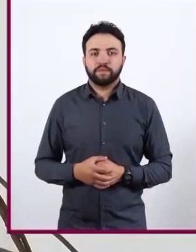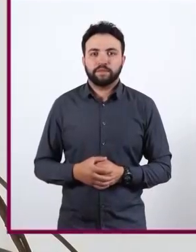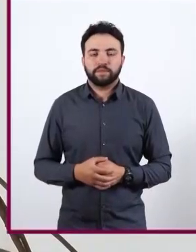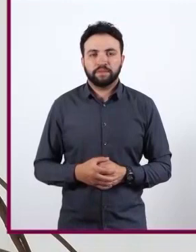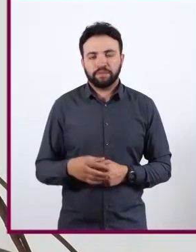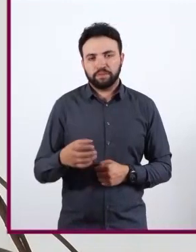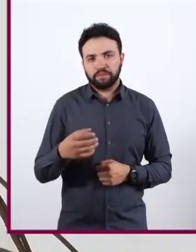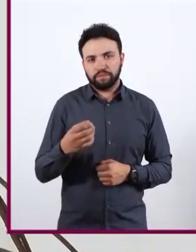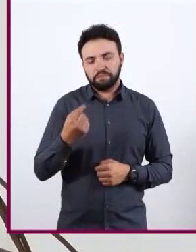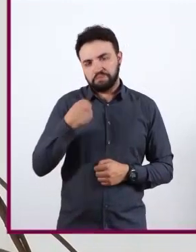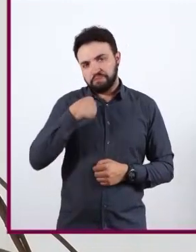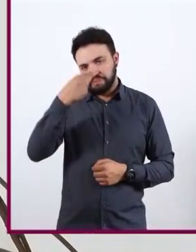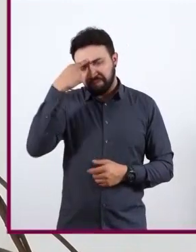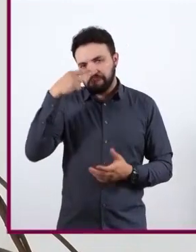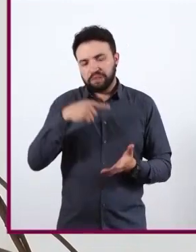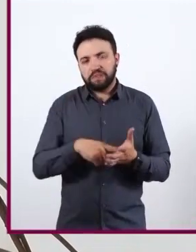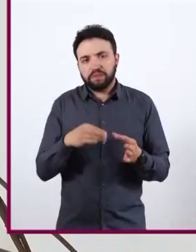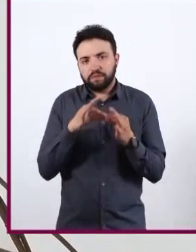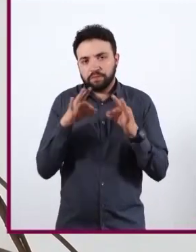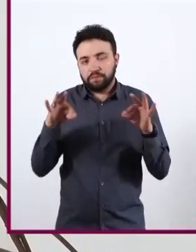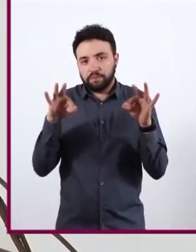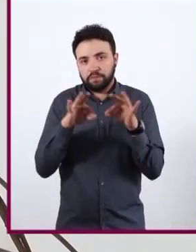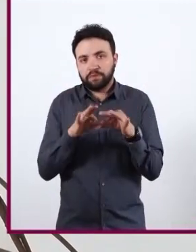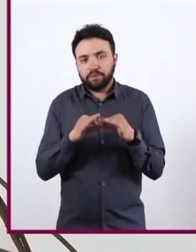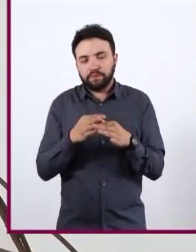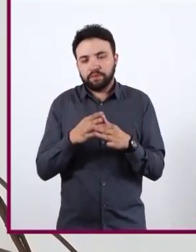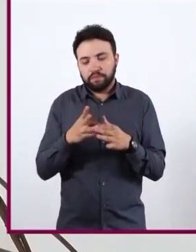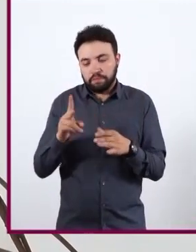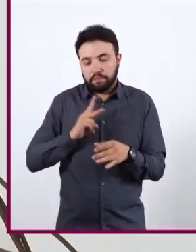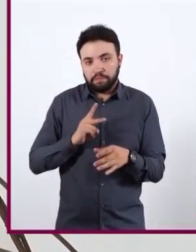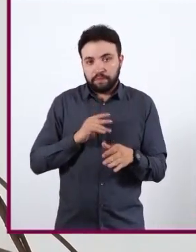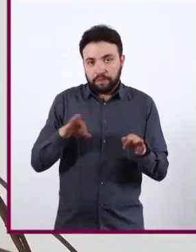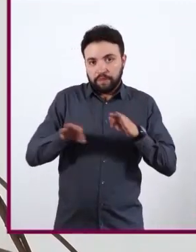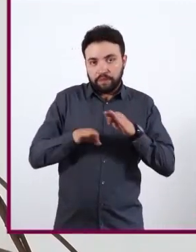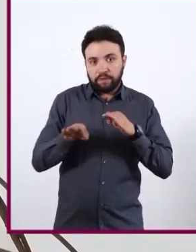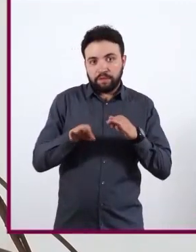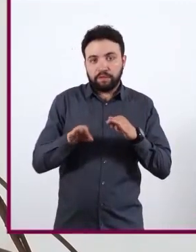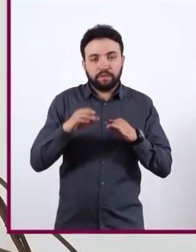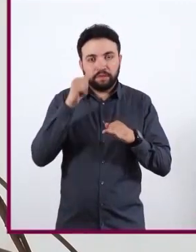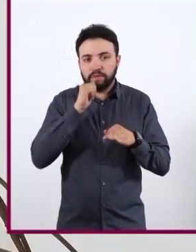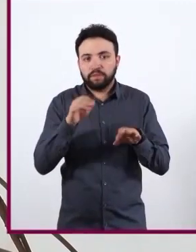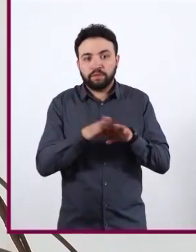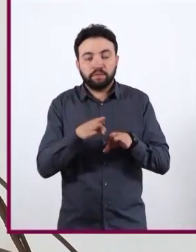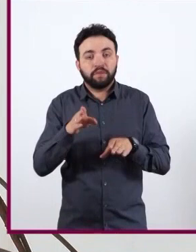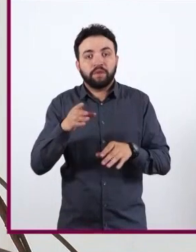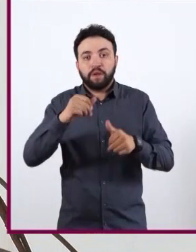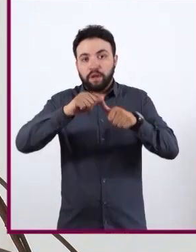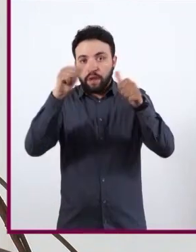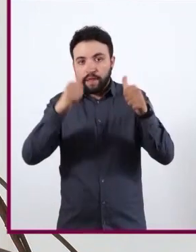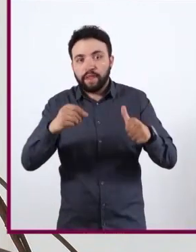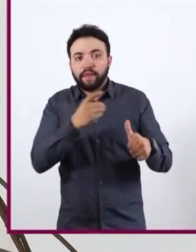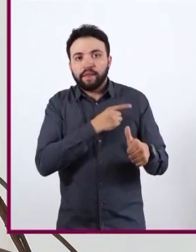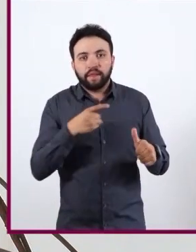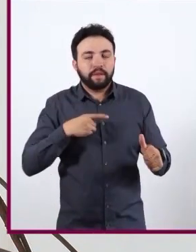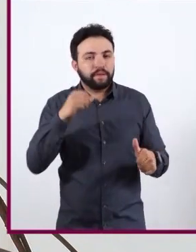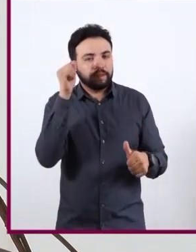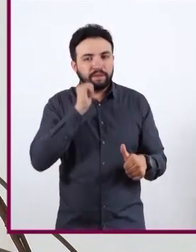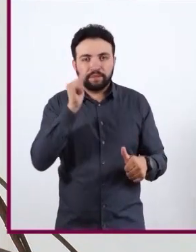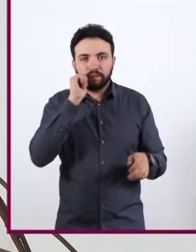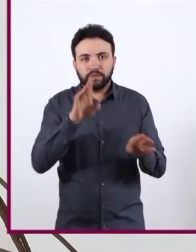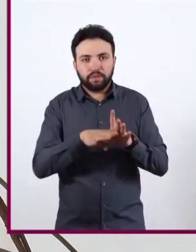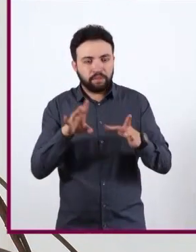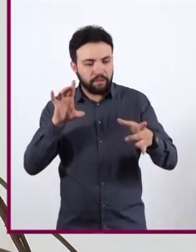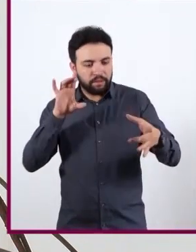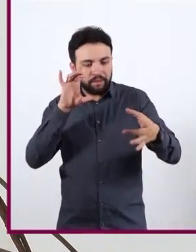Yo creo que es muy importante en mi trabajo, y en general creo que el artista siempre tiene que estar muy ligado a